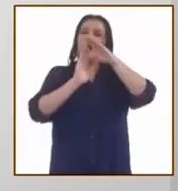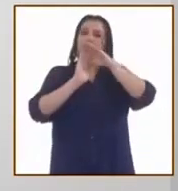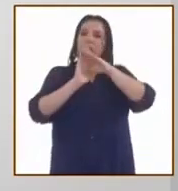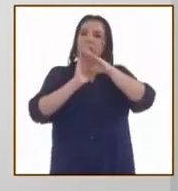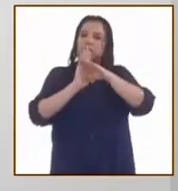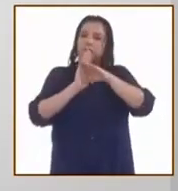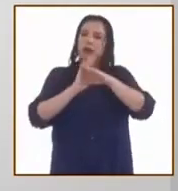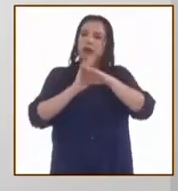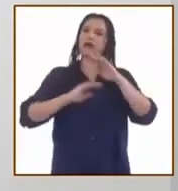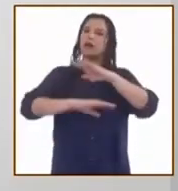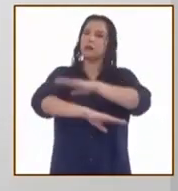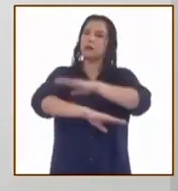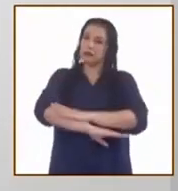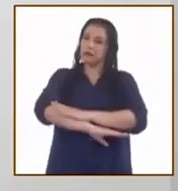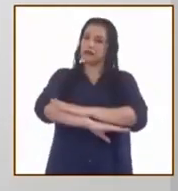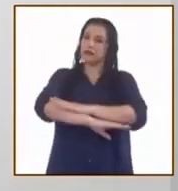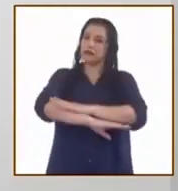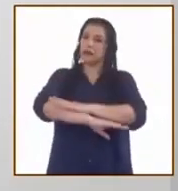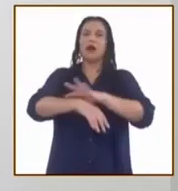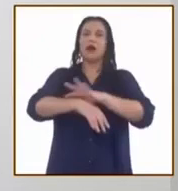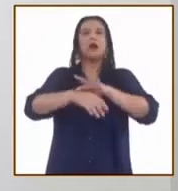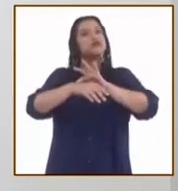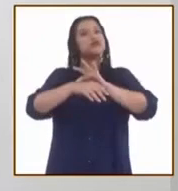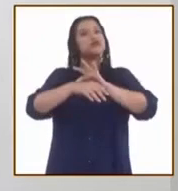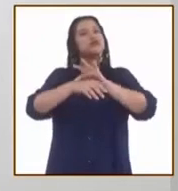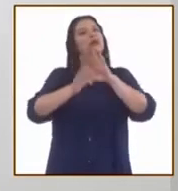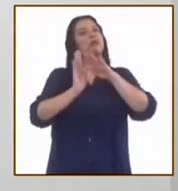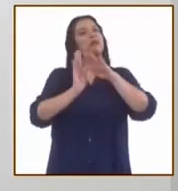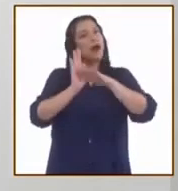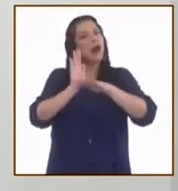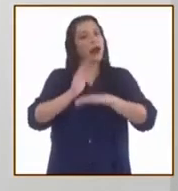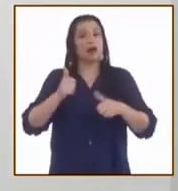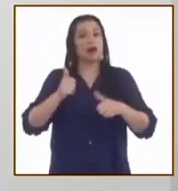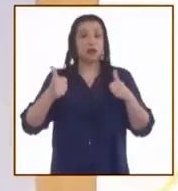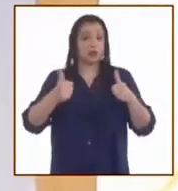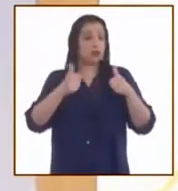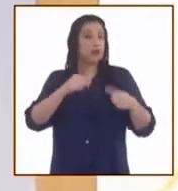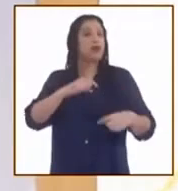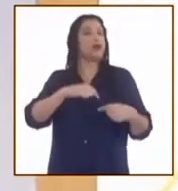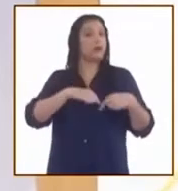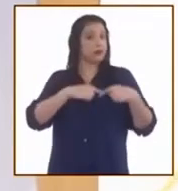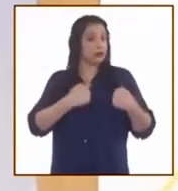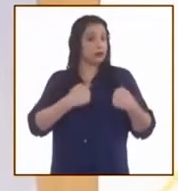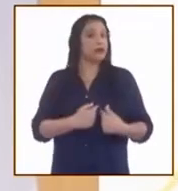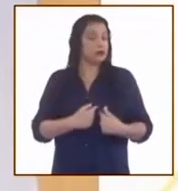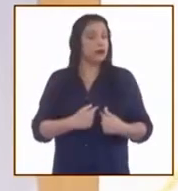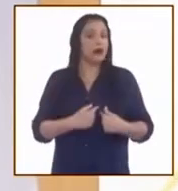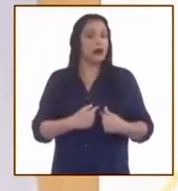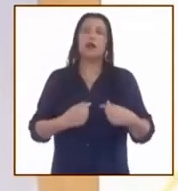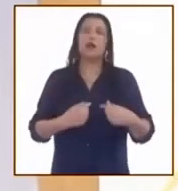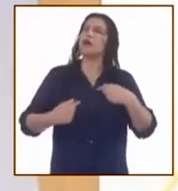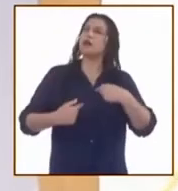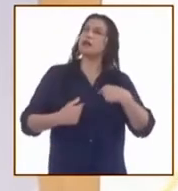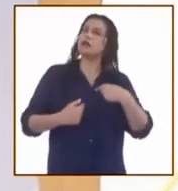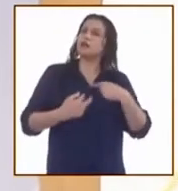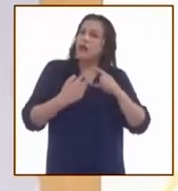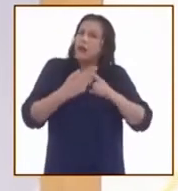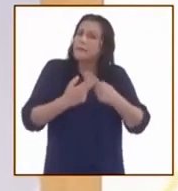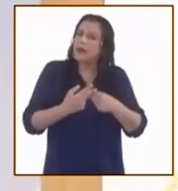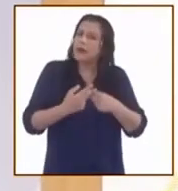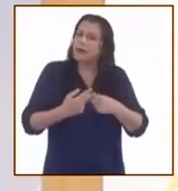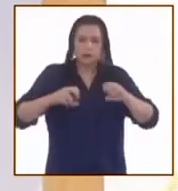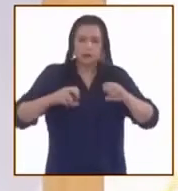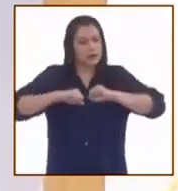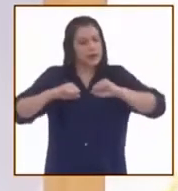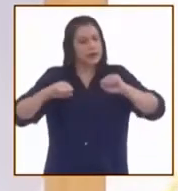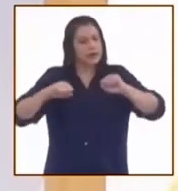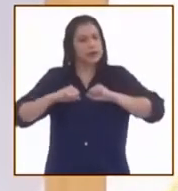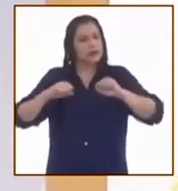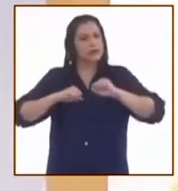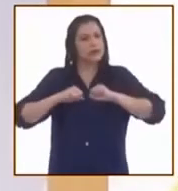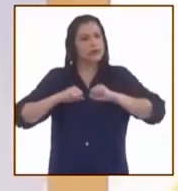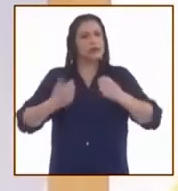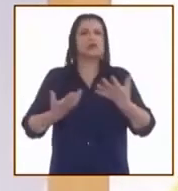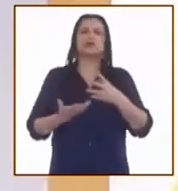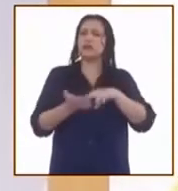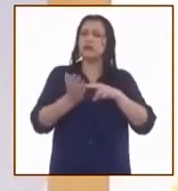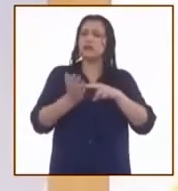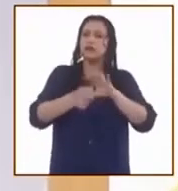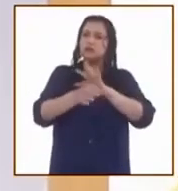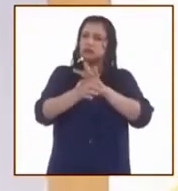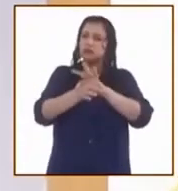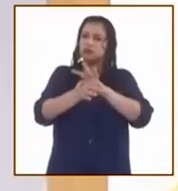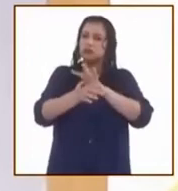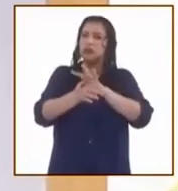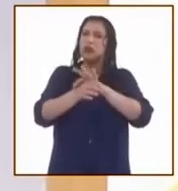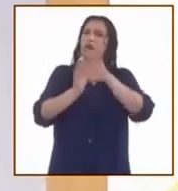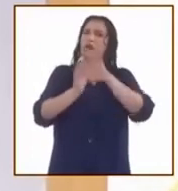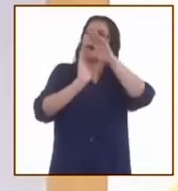cuando están en reposo. Eso es muy favorable para el corazón. Entonces, si empiezo con una rutina de ejercicios, ¿mi frecuencia cardíaca cuando no